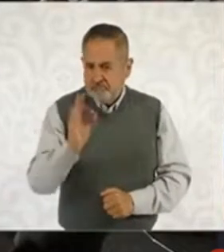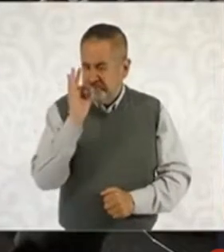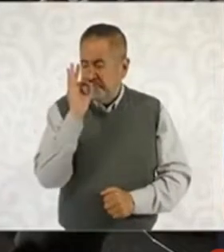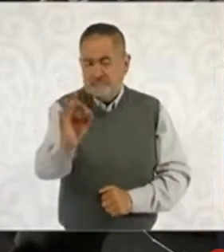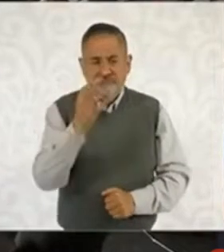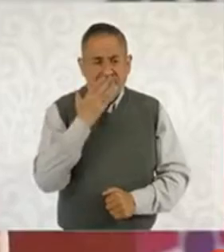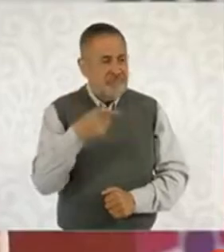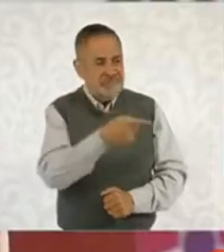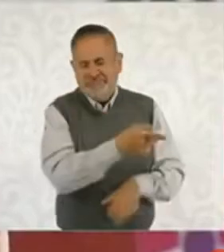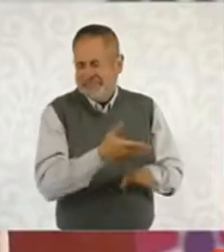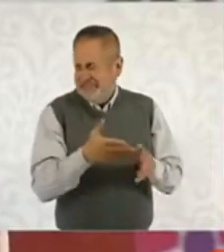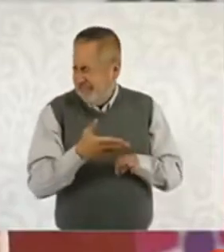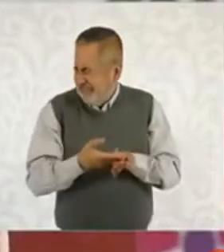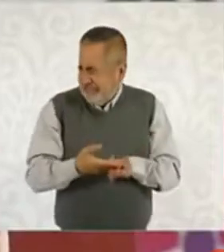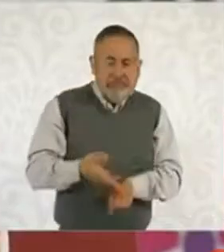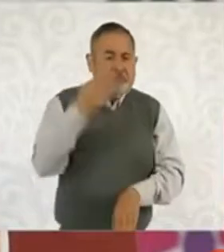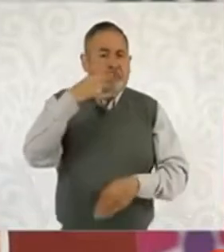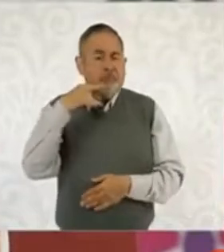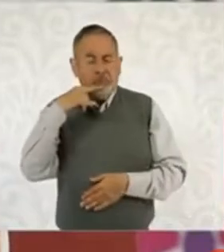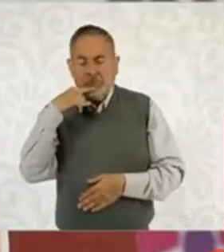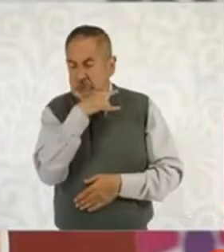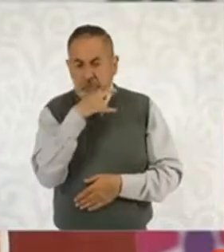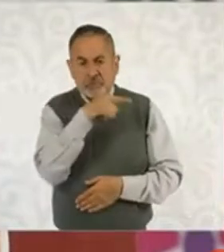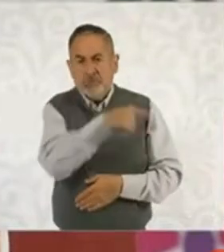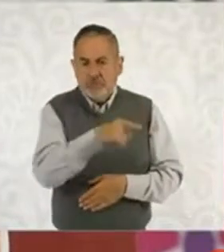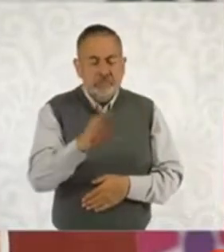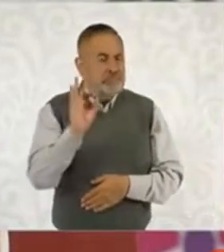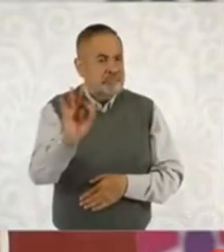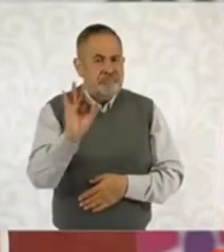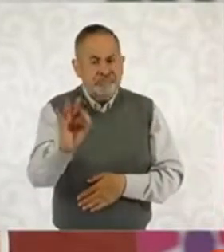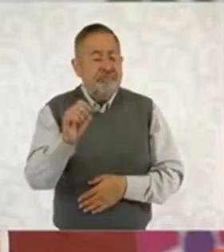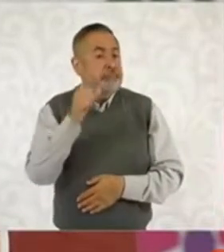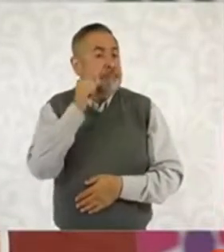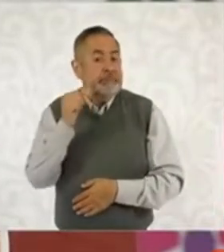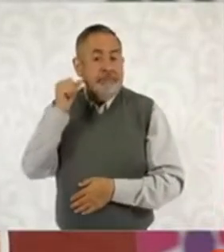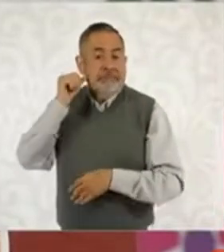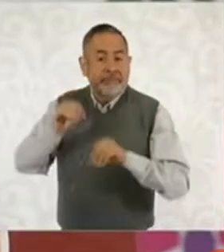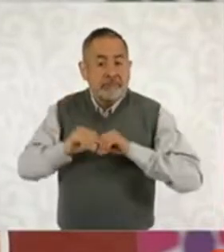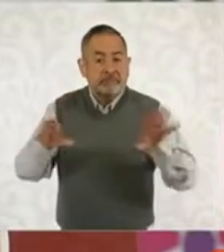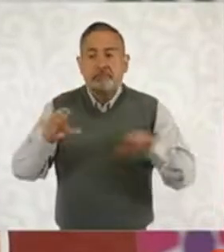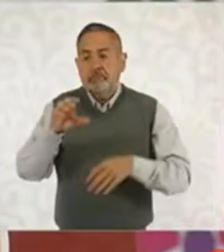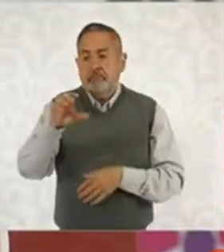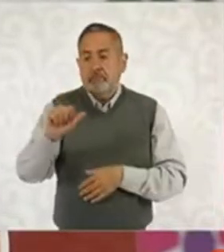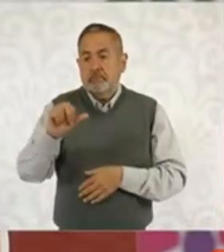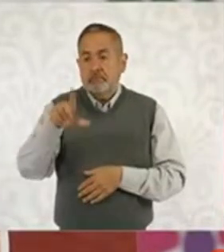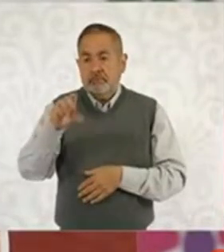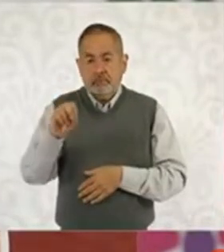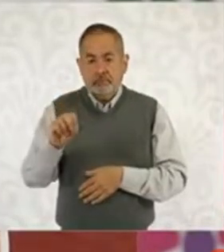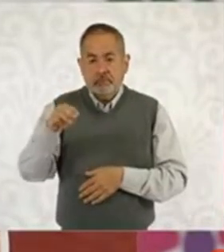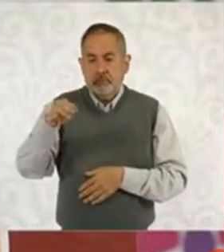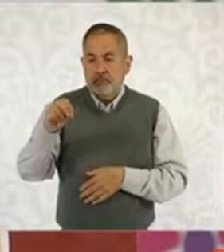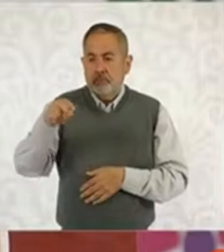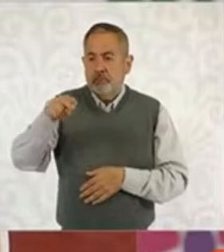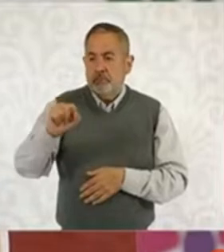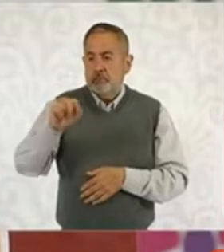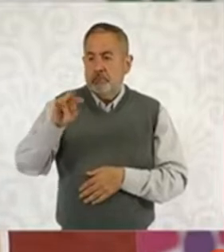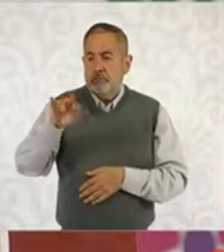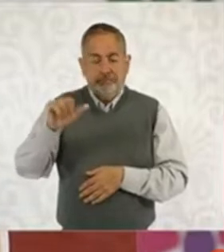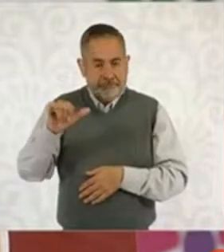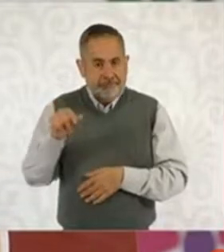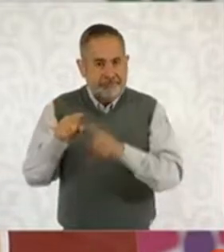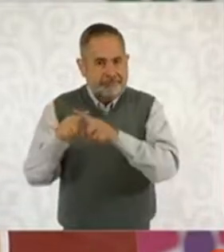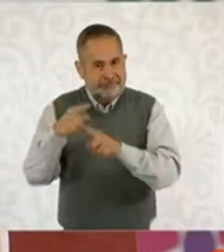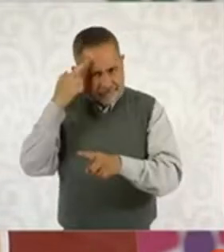hipocresía. Ayer que pasábamos la cápsula de Carlos Monsiváis, de él es la frase de que